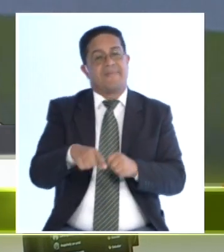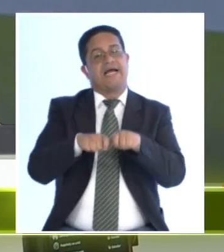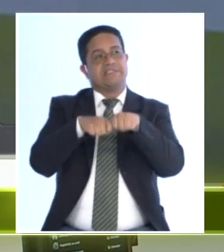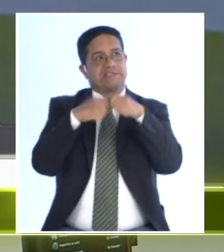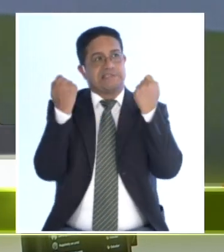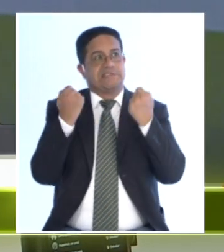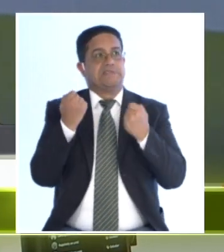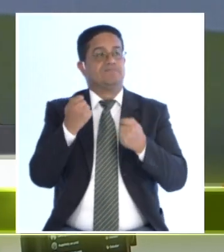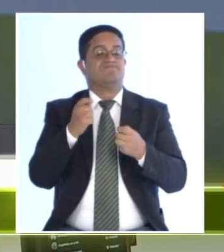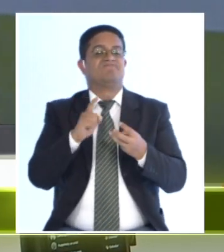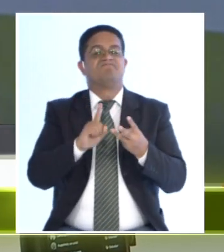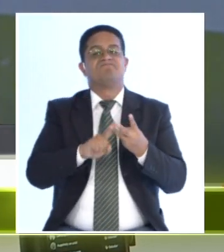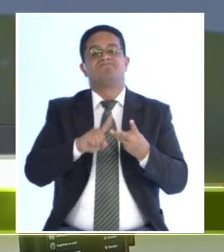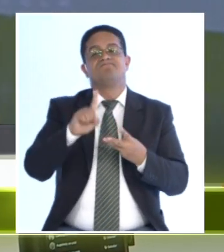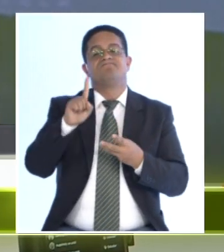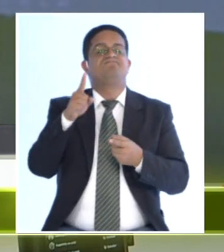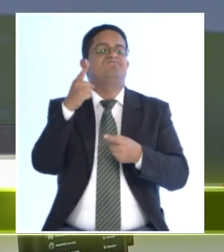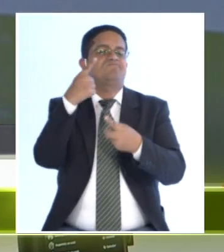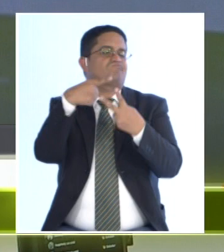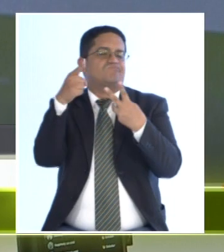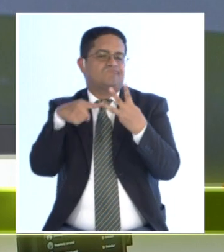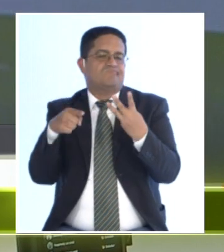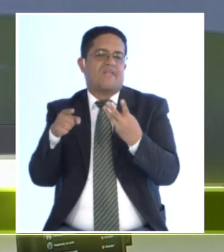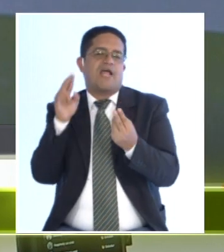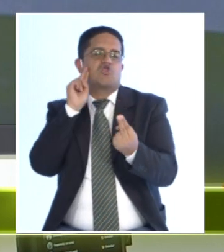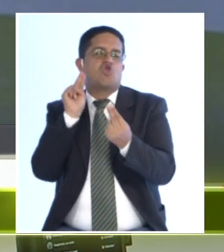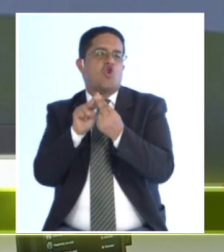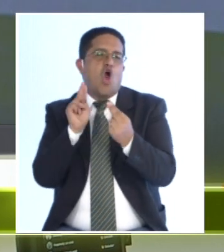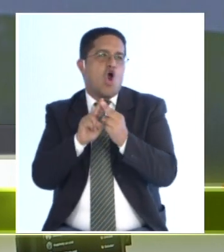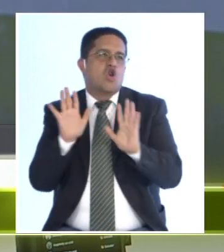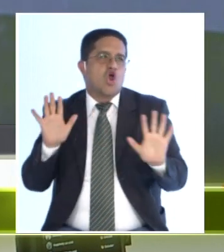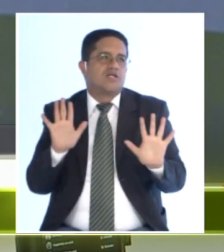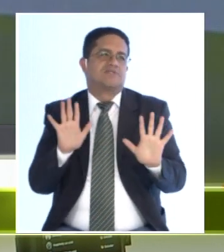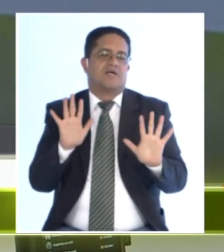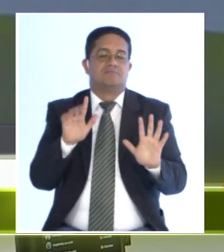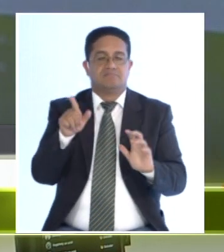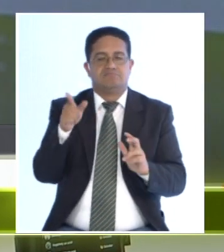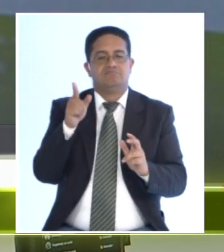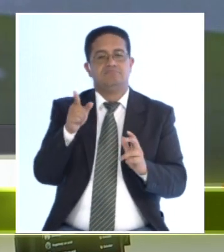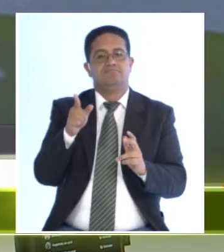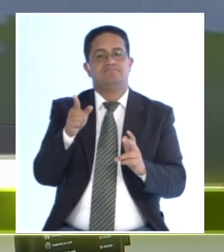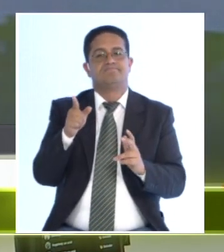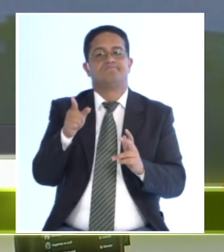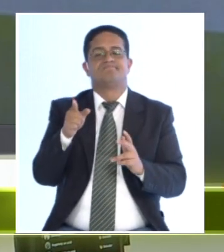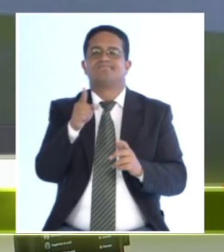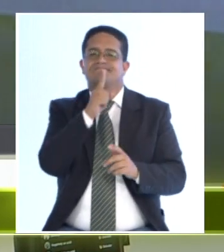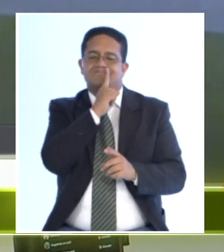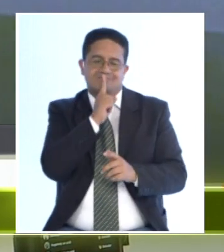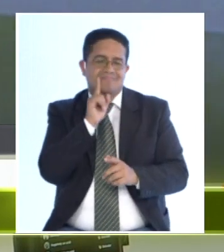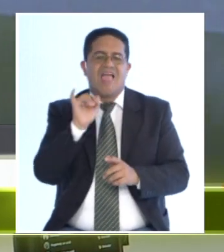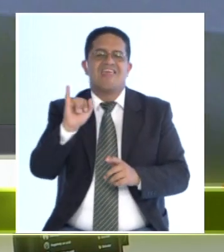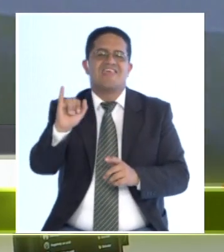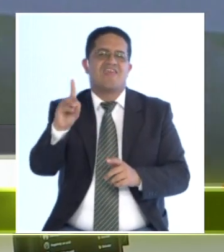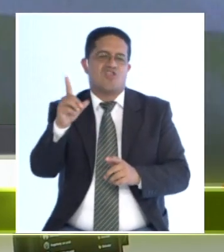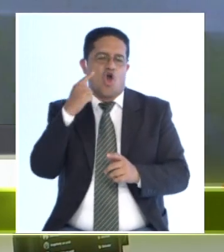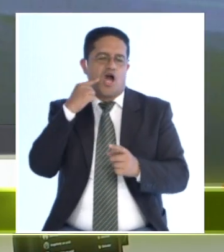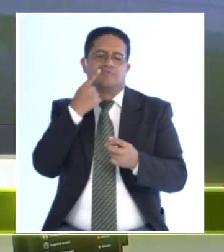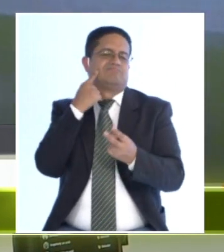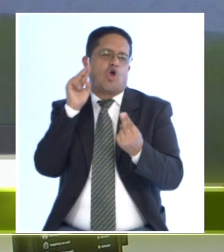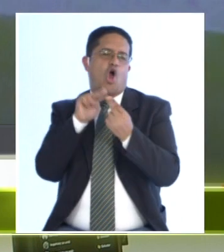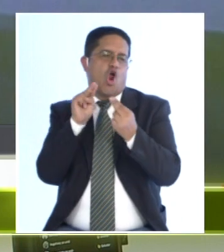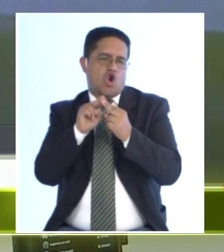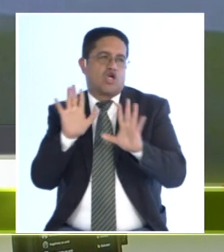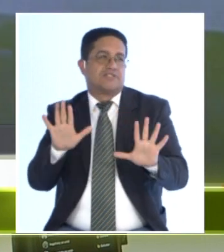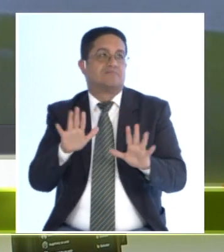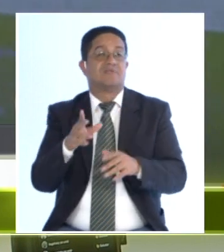son desconocidas. De hecho, esas causas desconocidas, comúnmente conocidas como idiopáticas, son incluso hasta